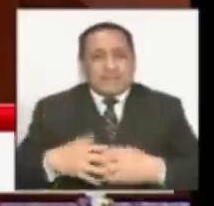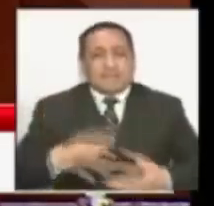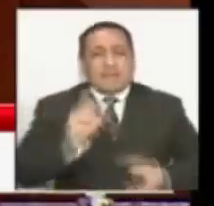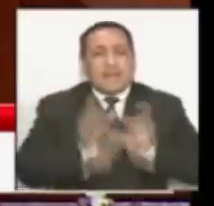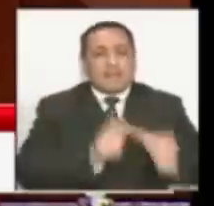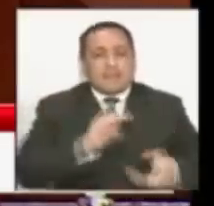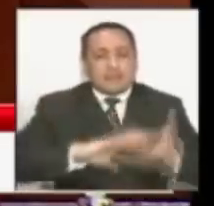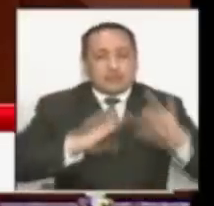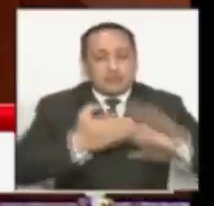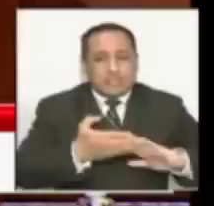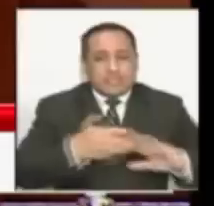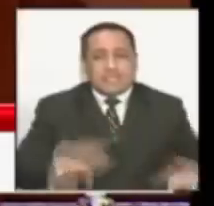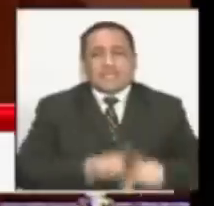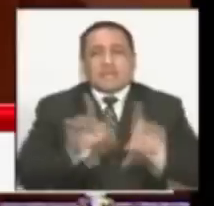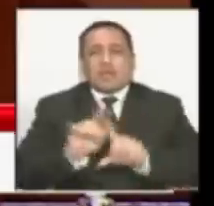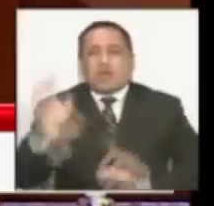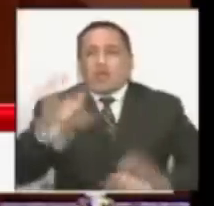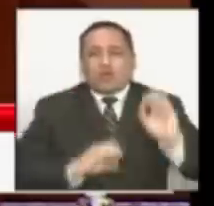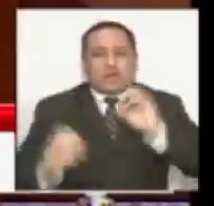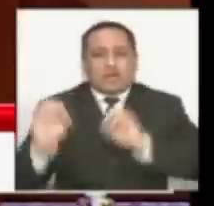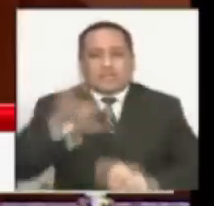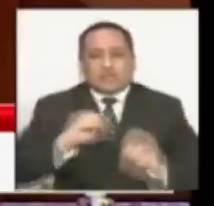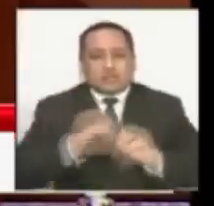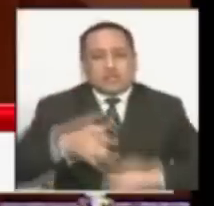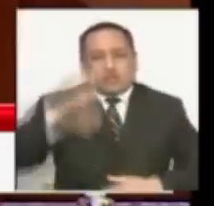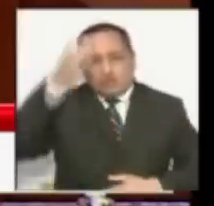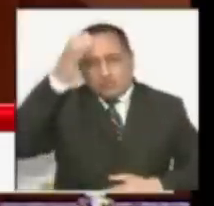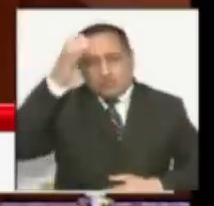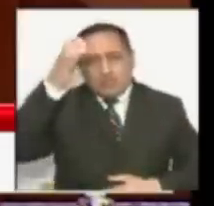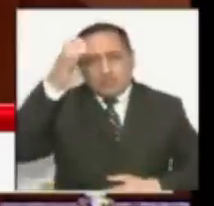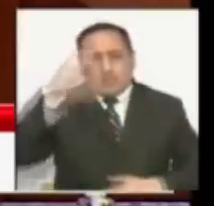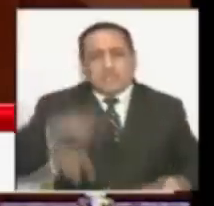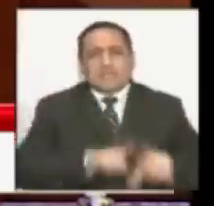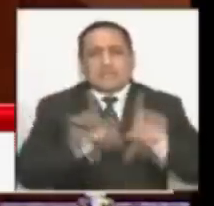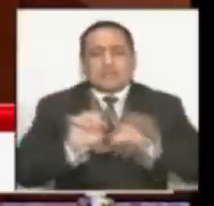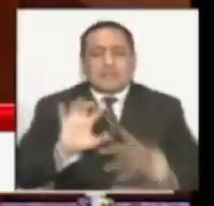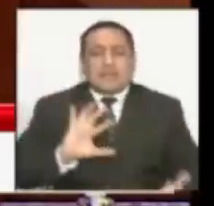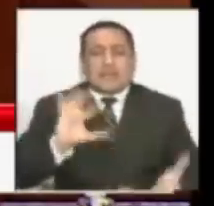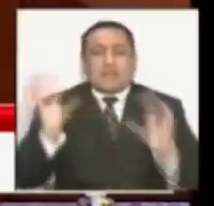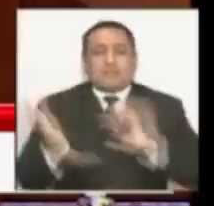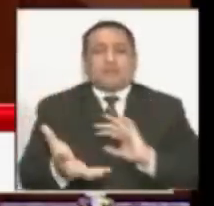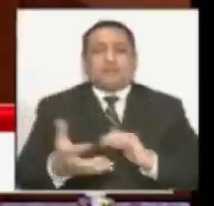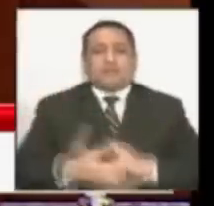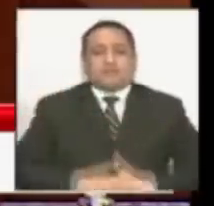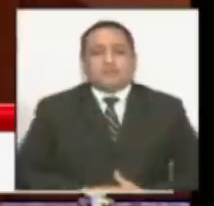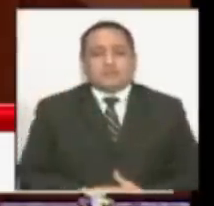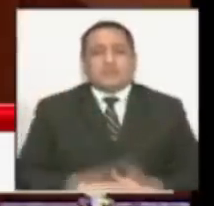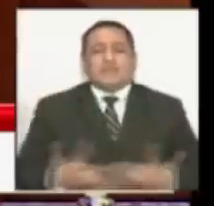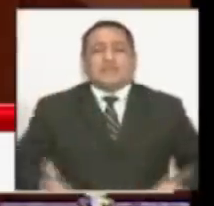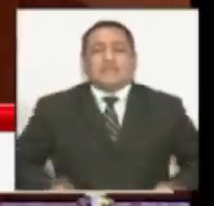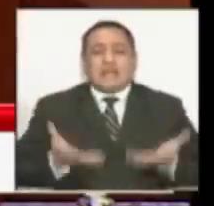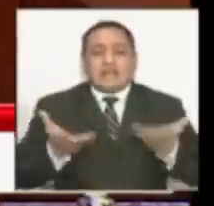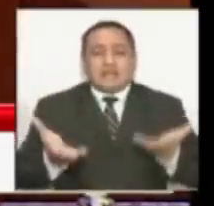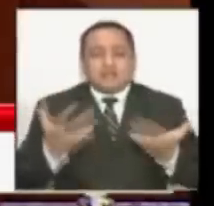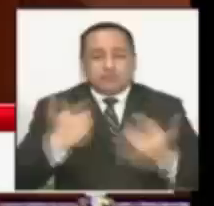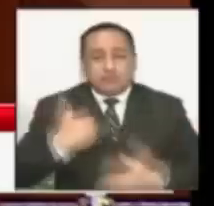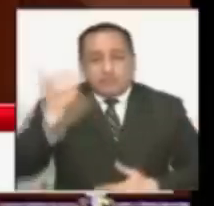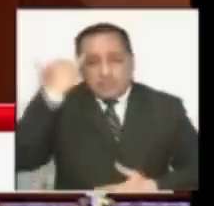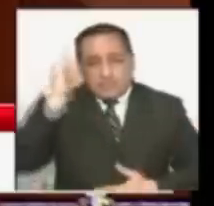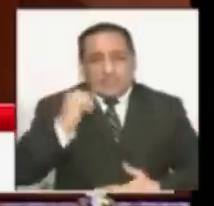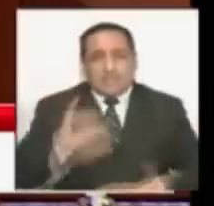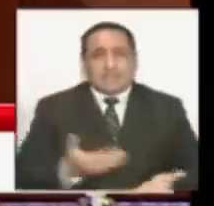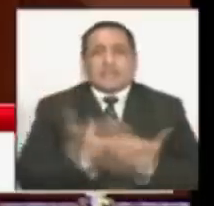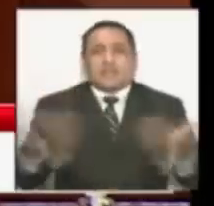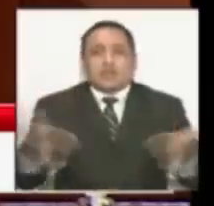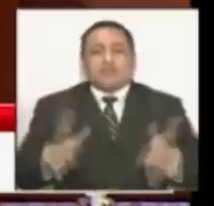civil y también para las organizaciones del conocimiento y la innovación. Daremos esa idea de